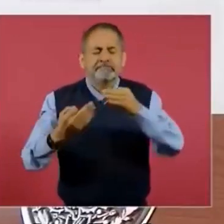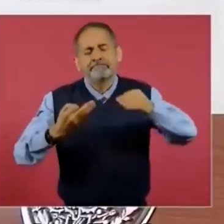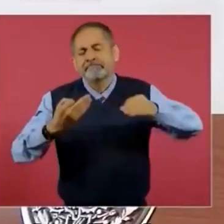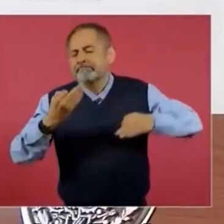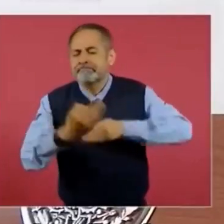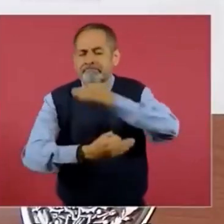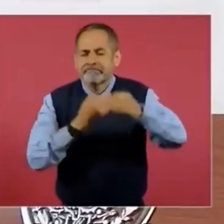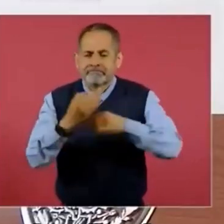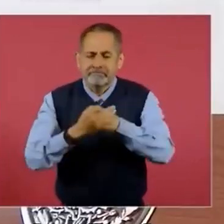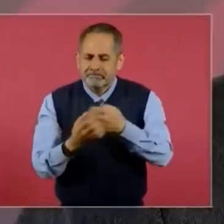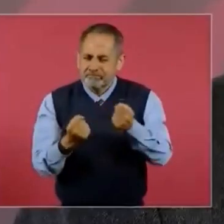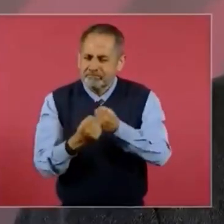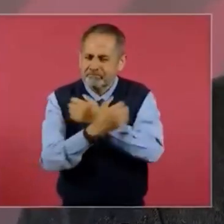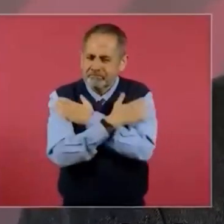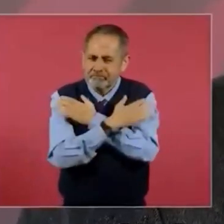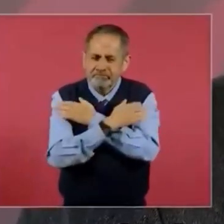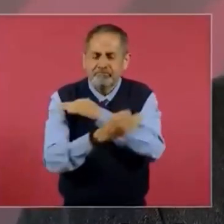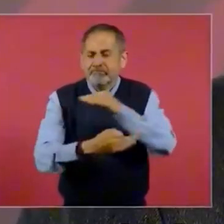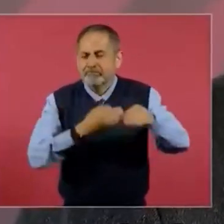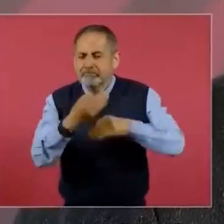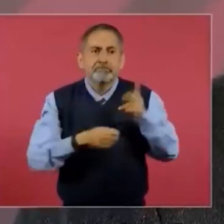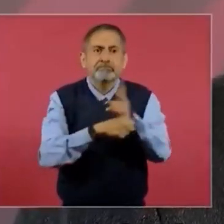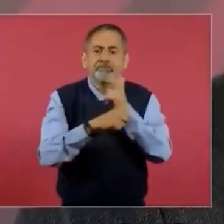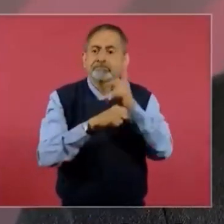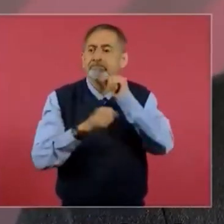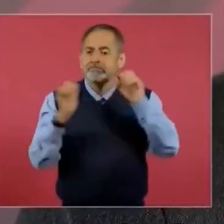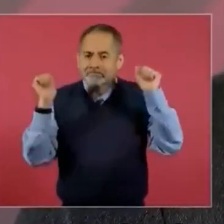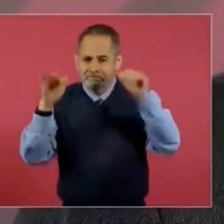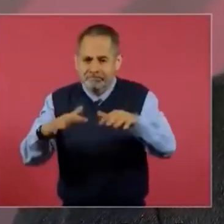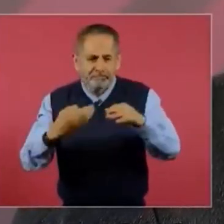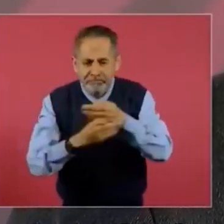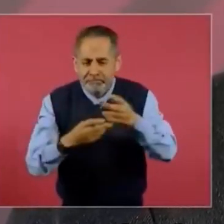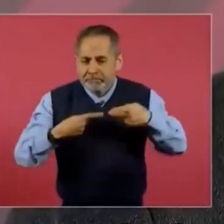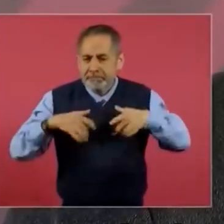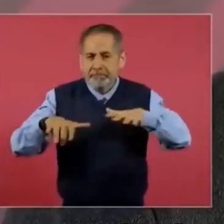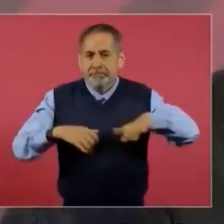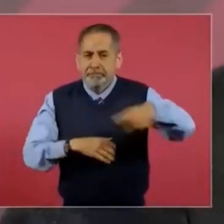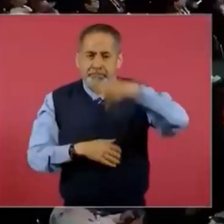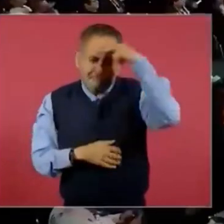abrazo muy fuerte a todas, a todos los invitados y a todo el pueblo de México.